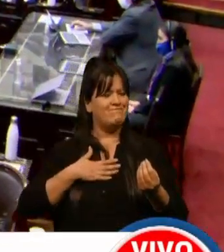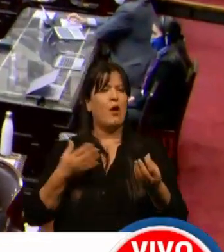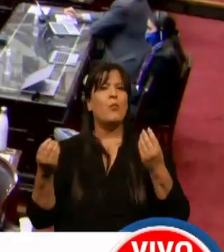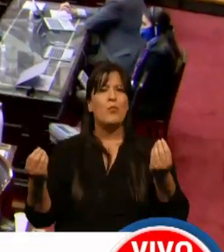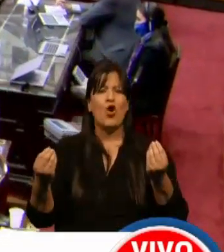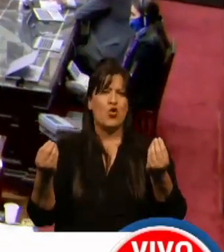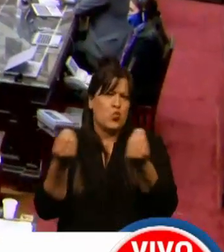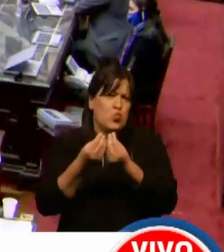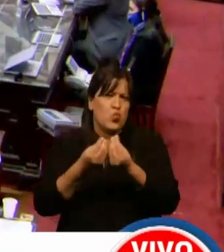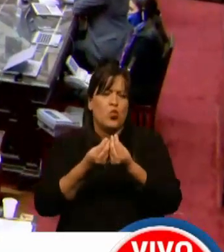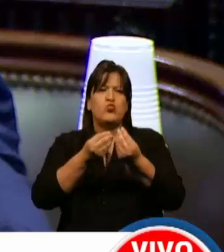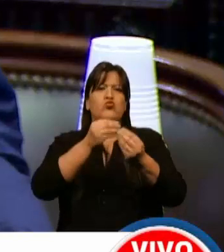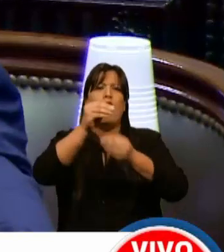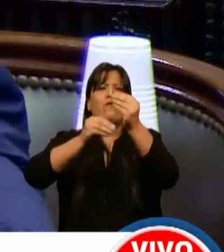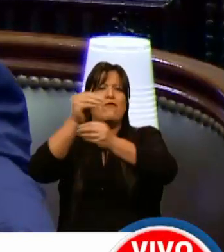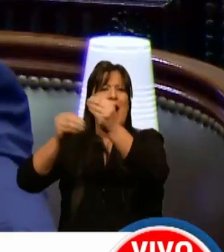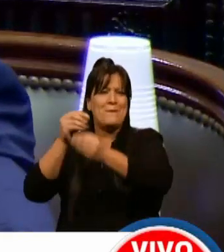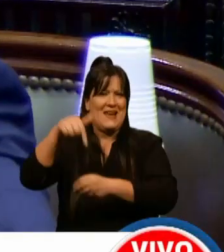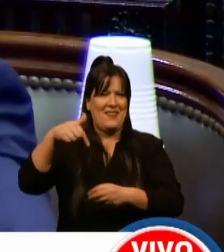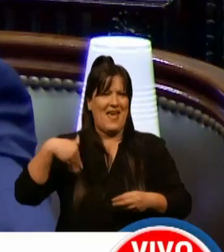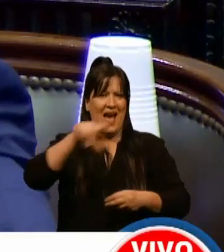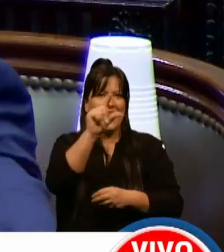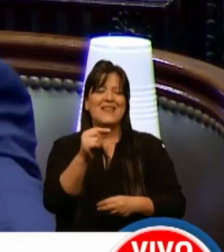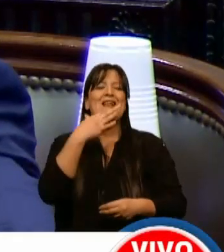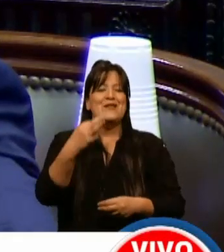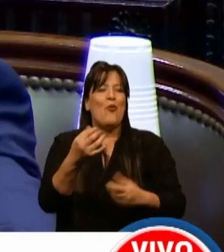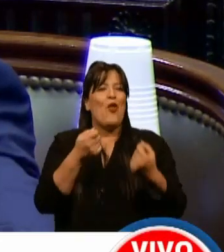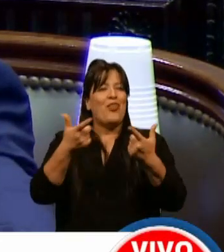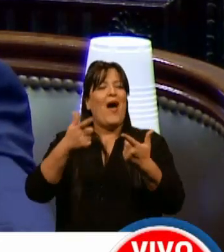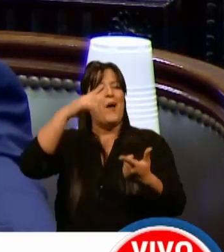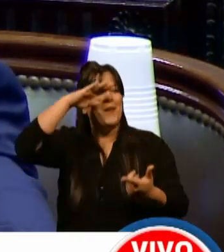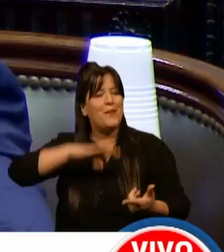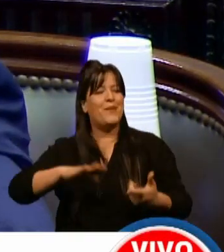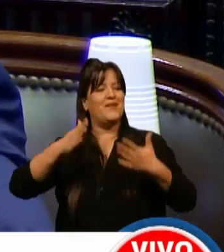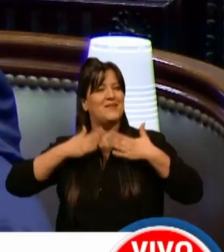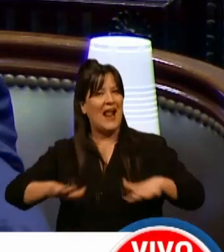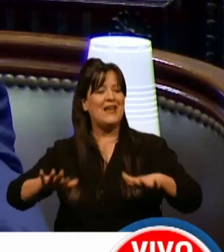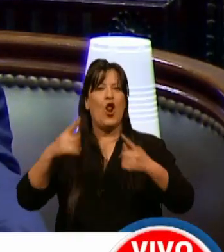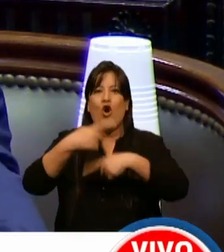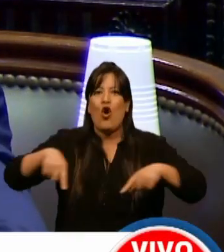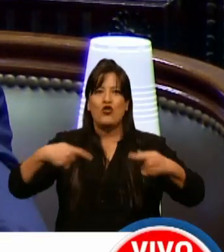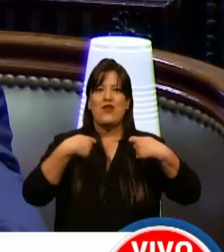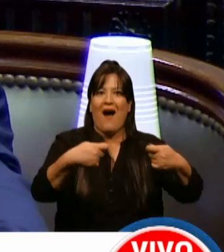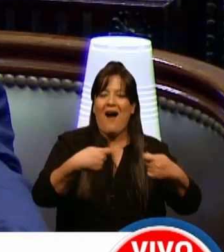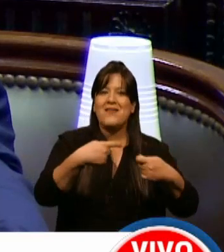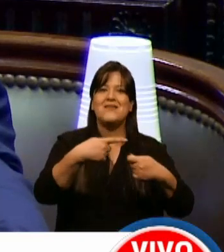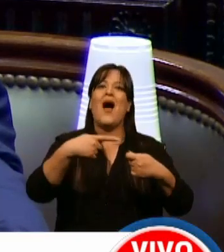muchos millones de familias en la Argentina van a sentir un alivio en lo que gastan en